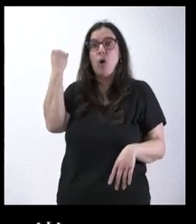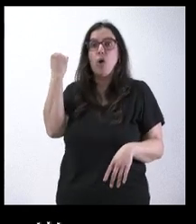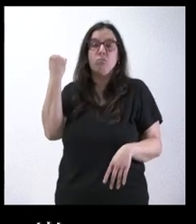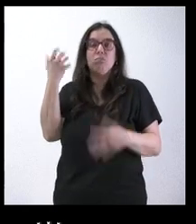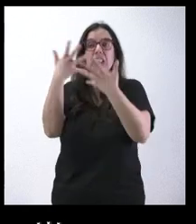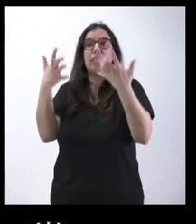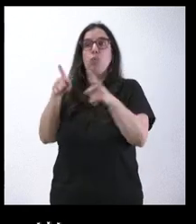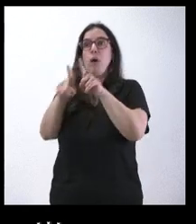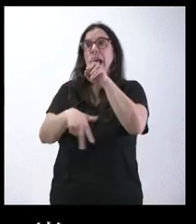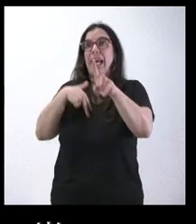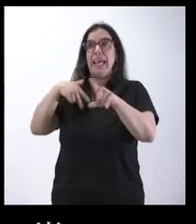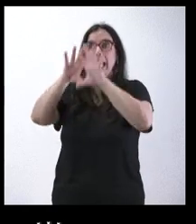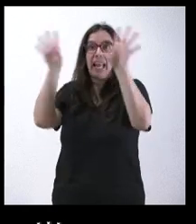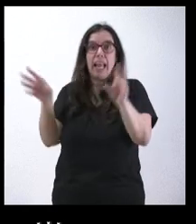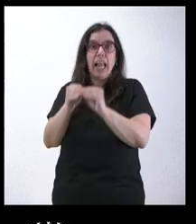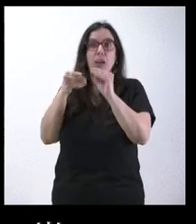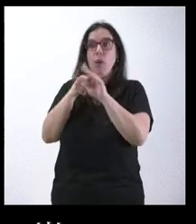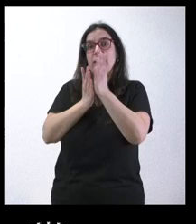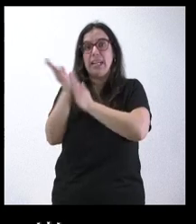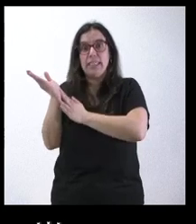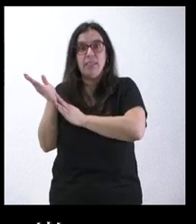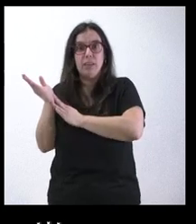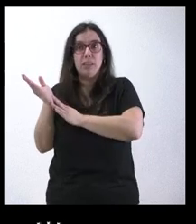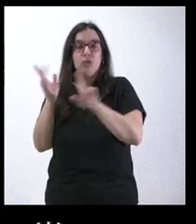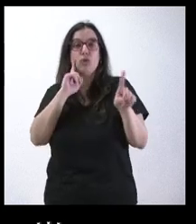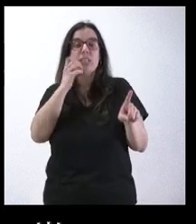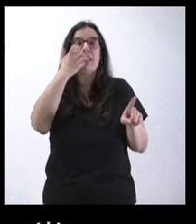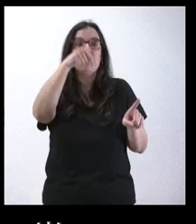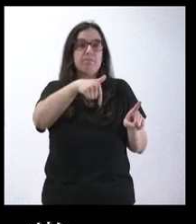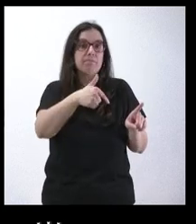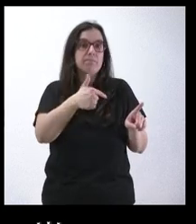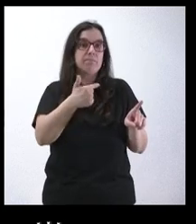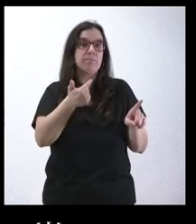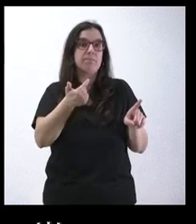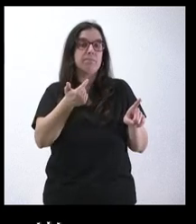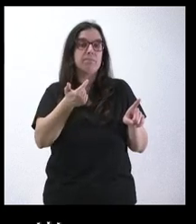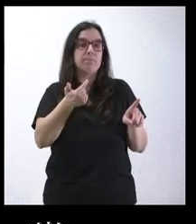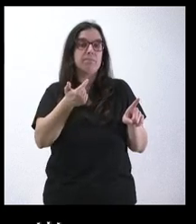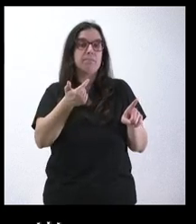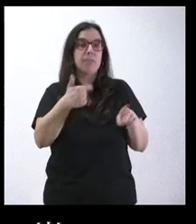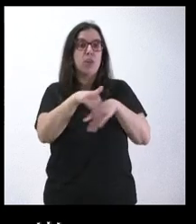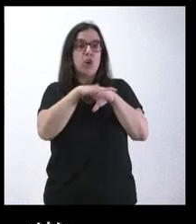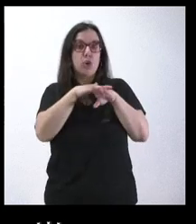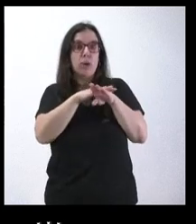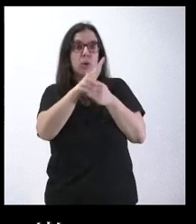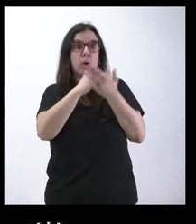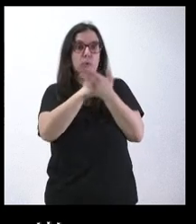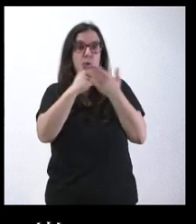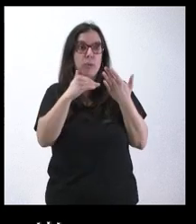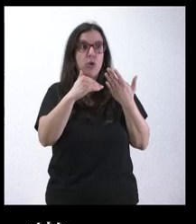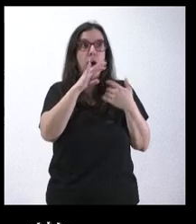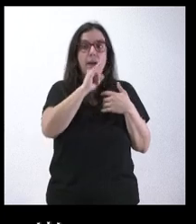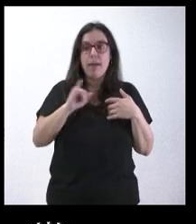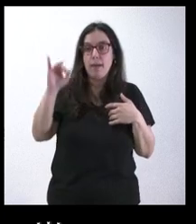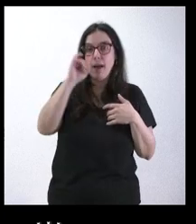genérica lo que se propone como alternativa yo no sé si si en los gobiernos autonómicos del partido popular y vox